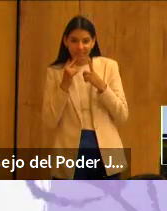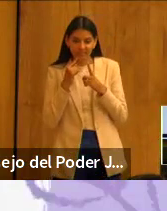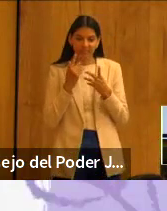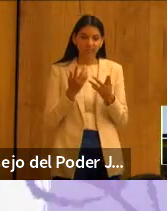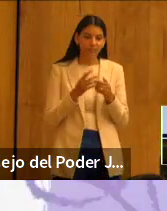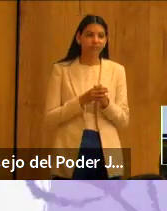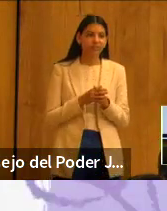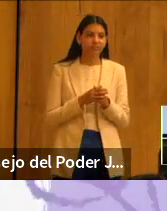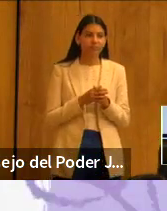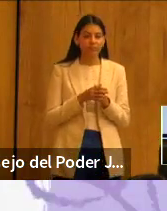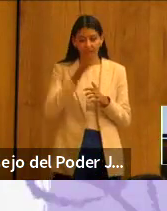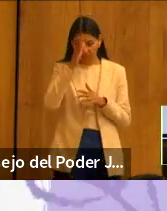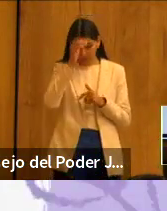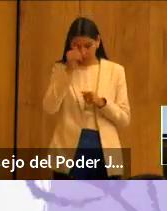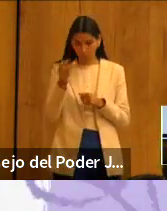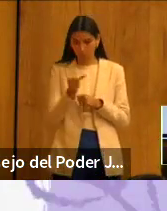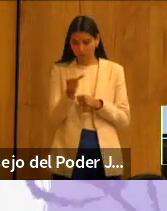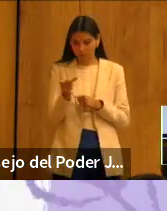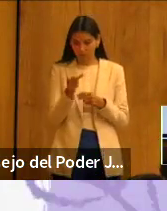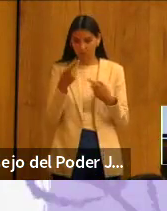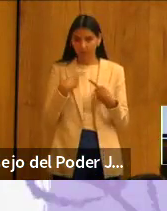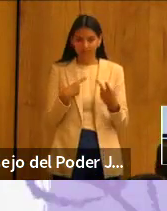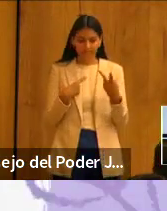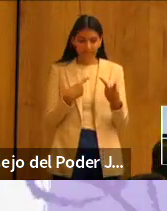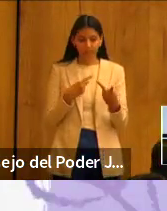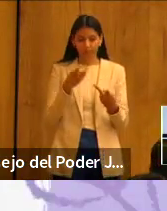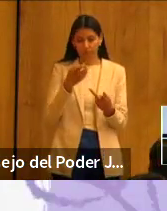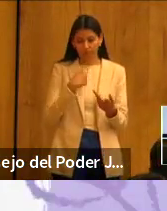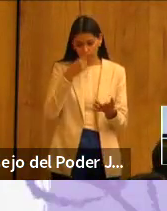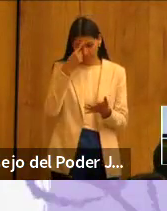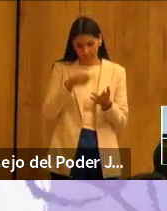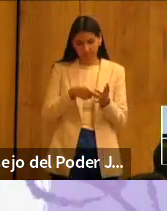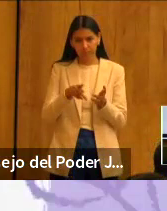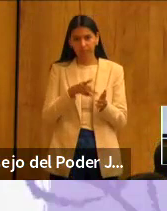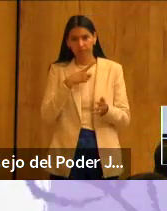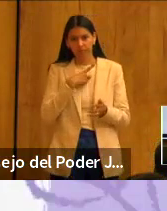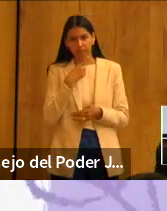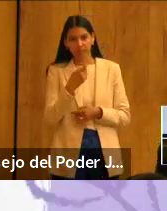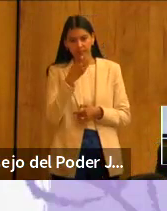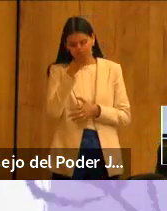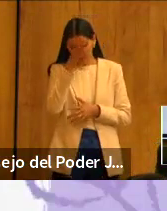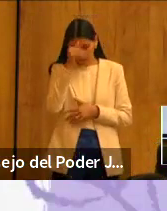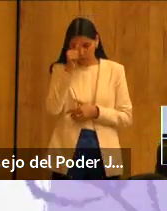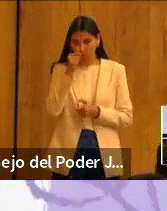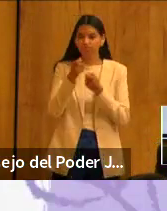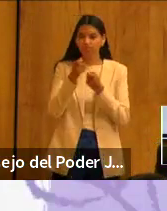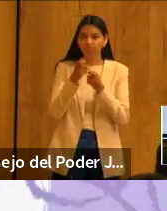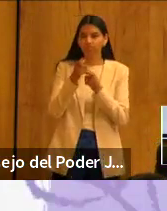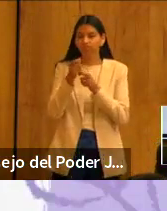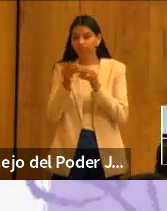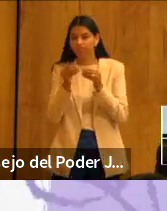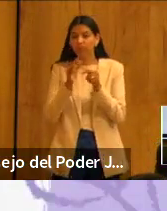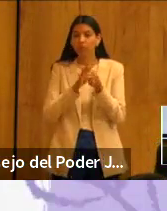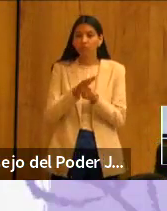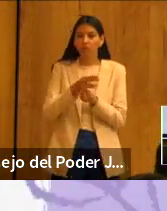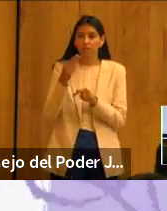los convenios. Por ello, considero, insisto, que este convenio regulador debe ir acompañado con